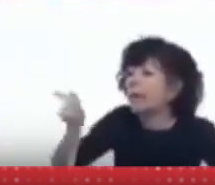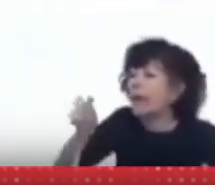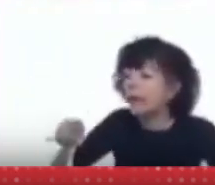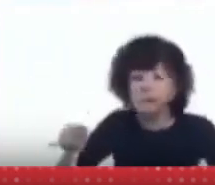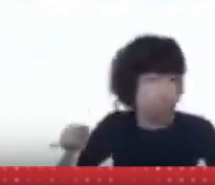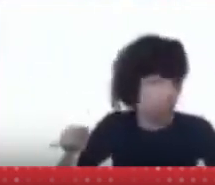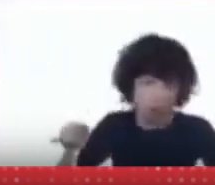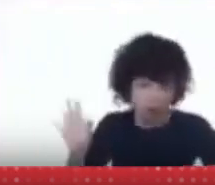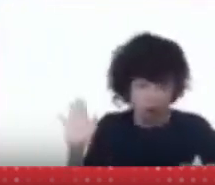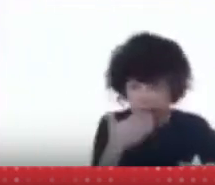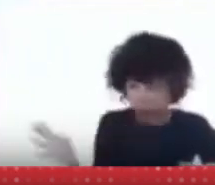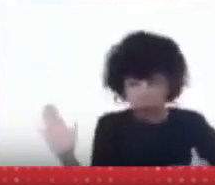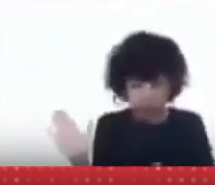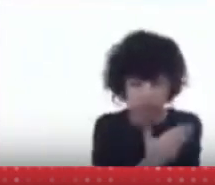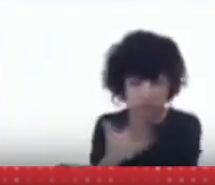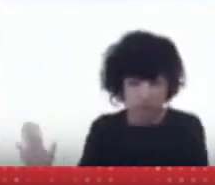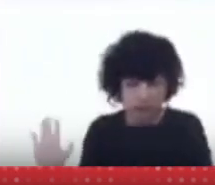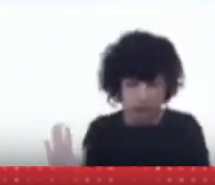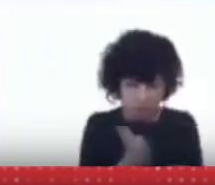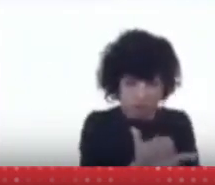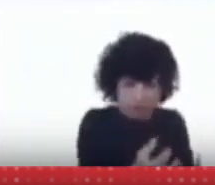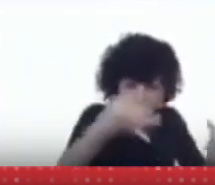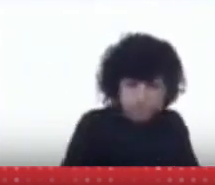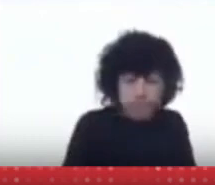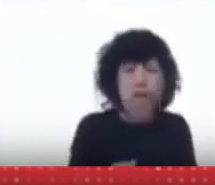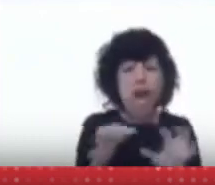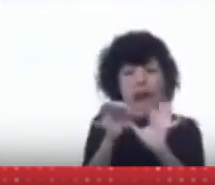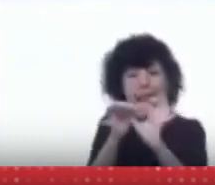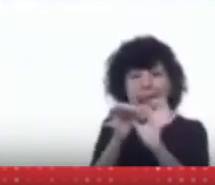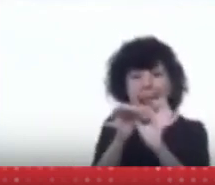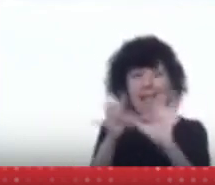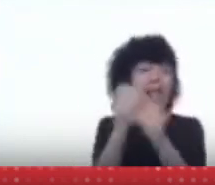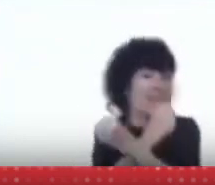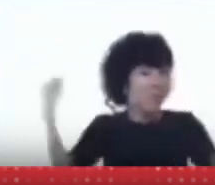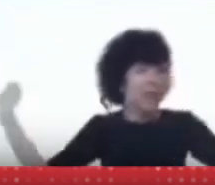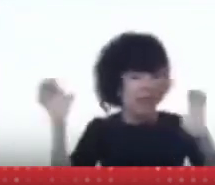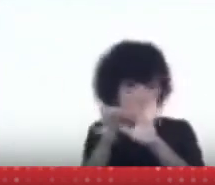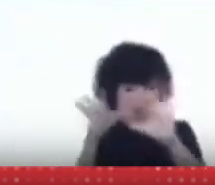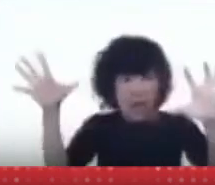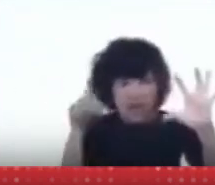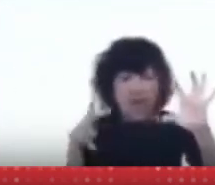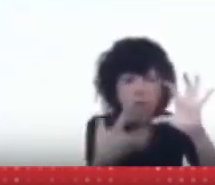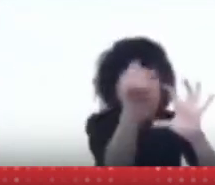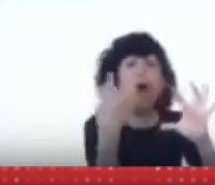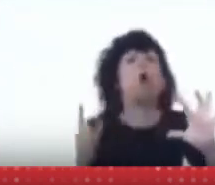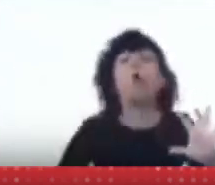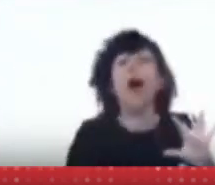Tercero, la libertad solo se alcanza cuando hay igualdad de